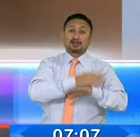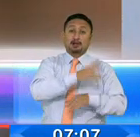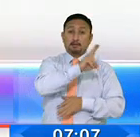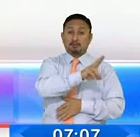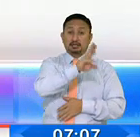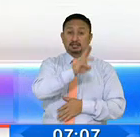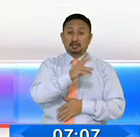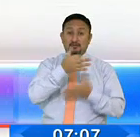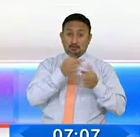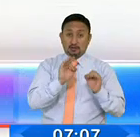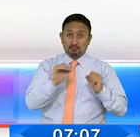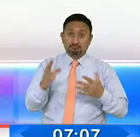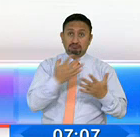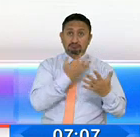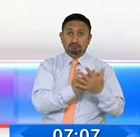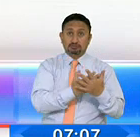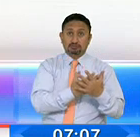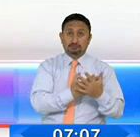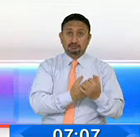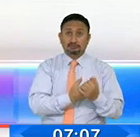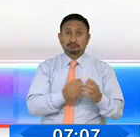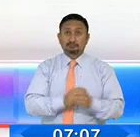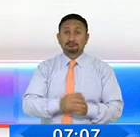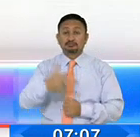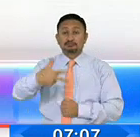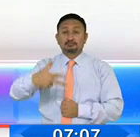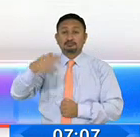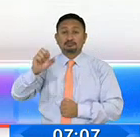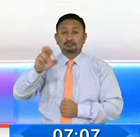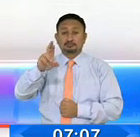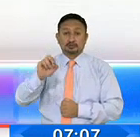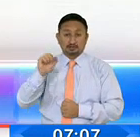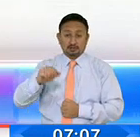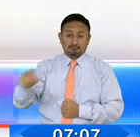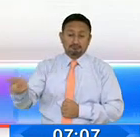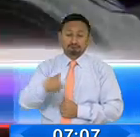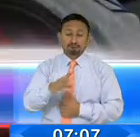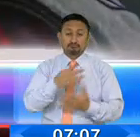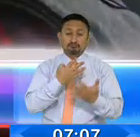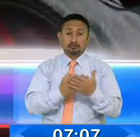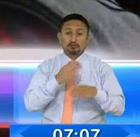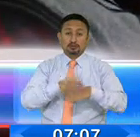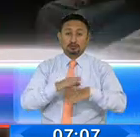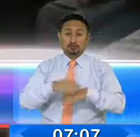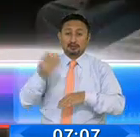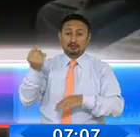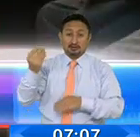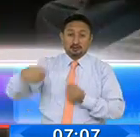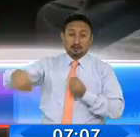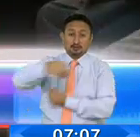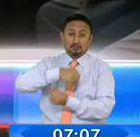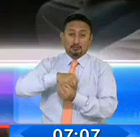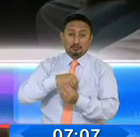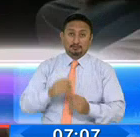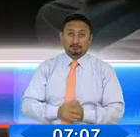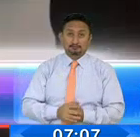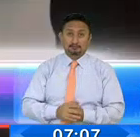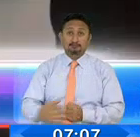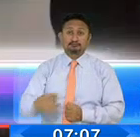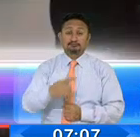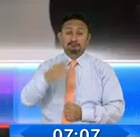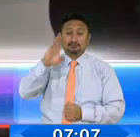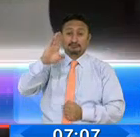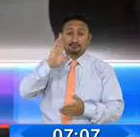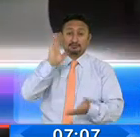de febrero sobre Jorge Cherres. Pesa una orden de arresto por supuesto lavado de dinero que perjudicaría al